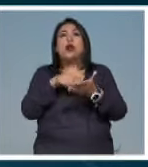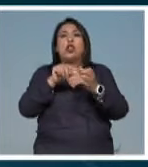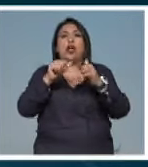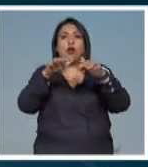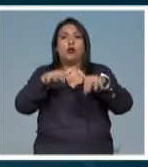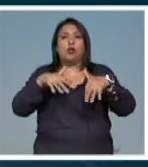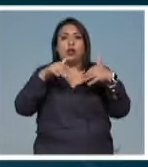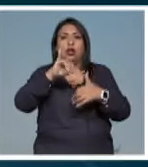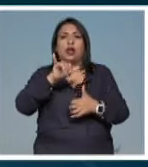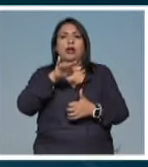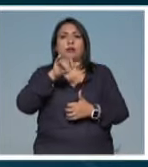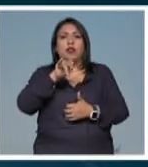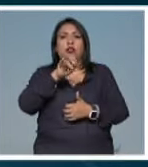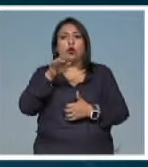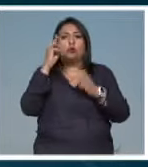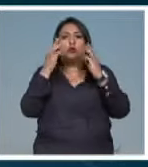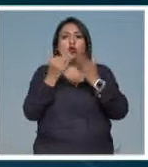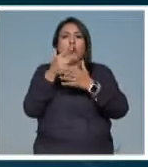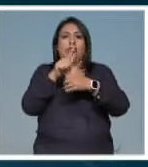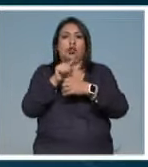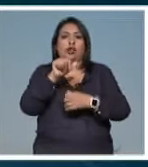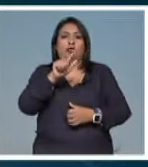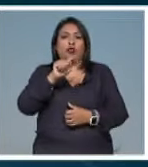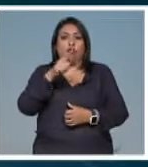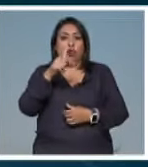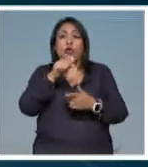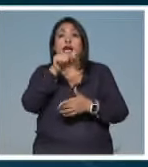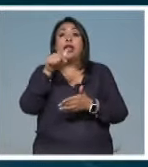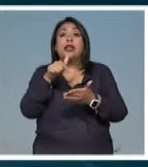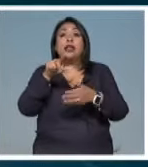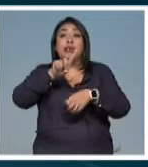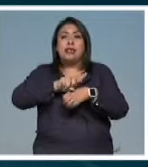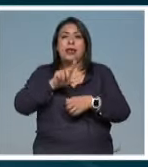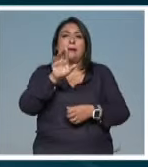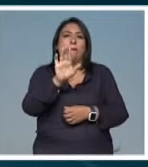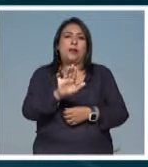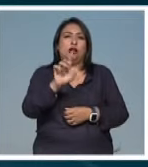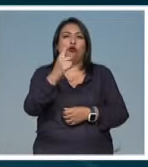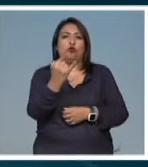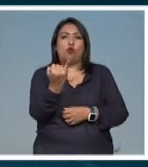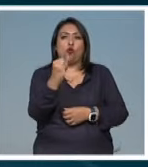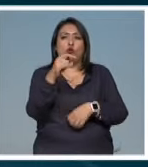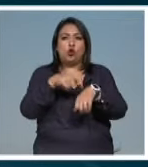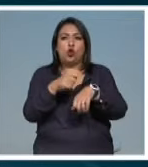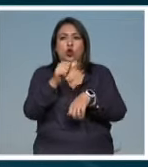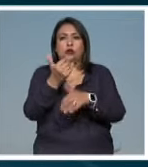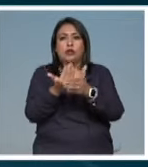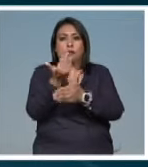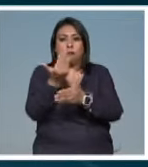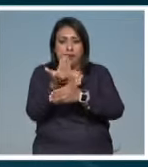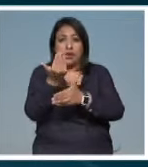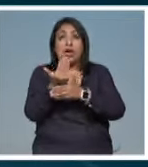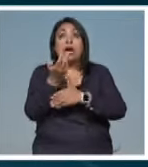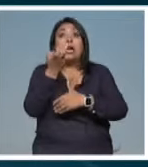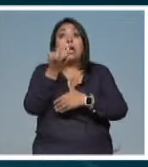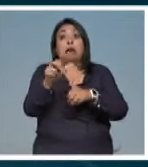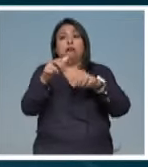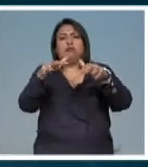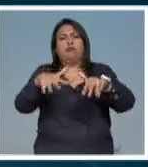Auditorio Jaime Torres Bodet del Museo Nacional de Antropología el próximo miércoles 1 de junio a las 11 de la mañana, un